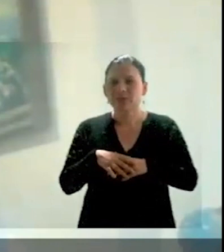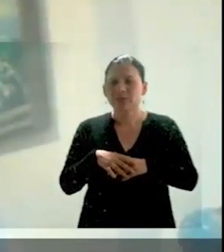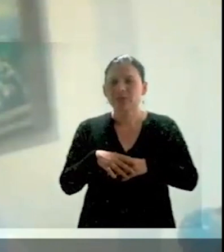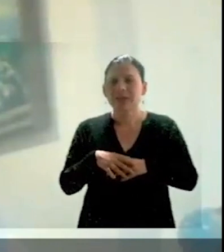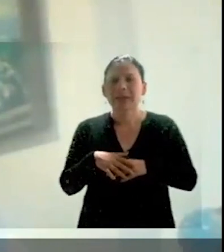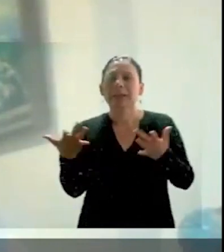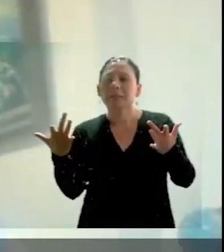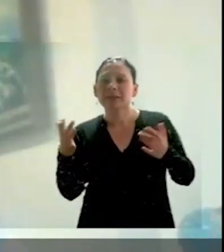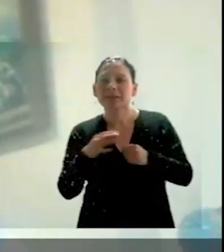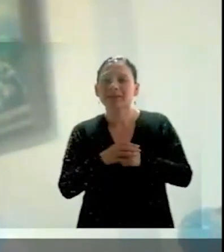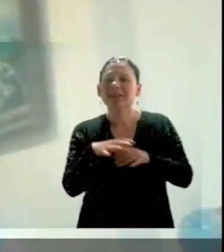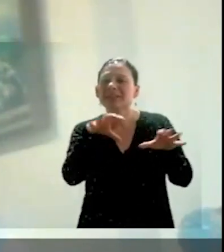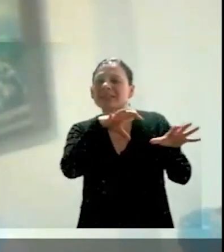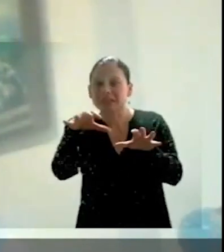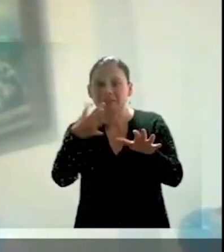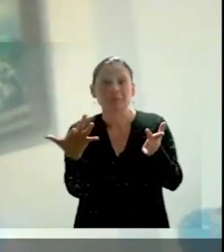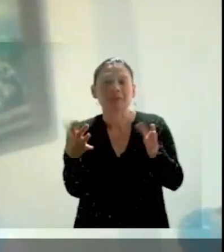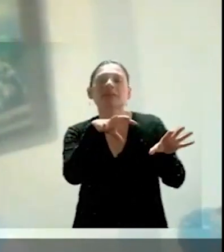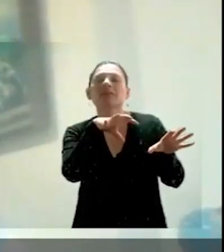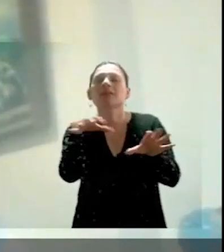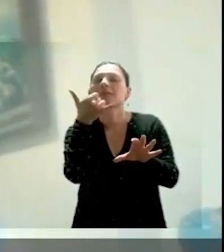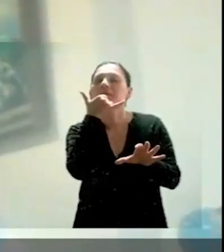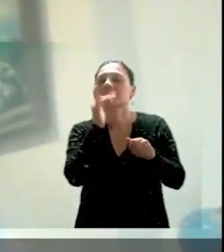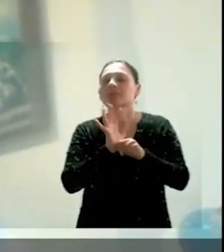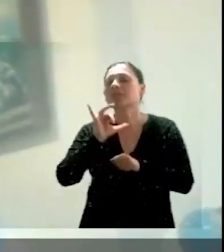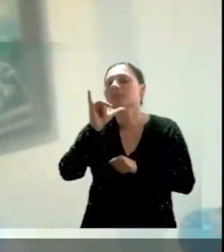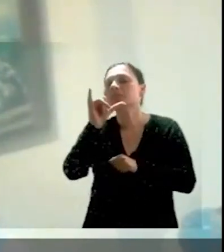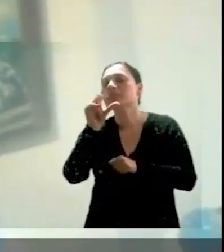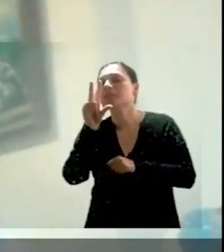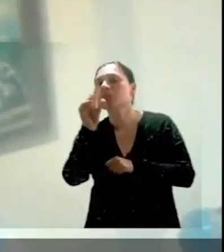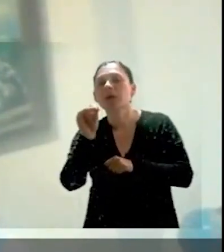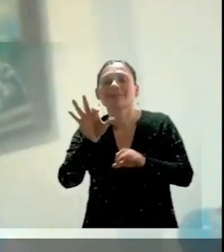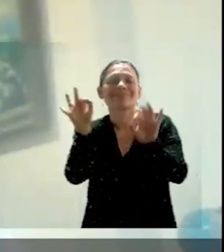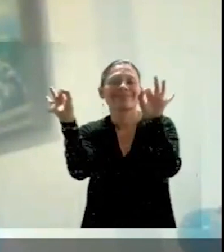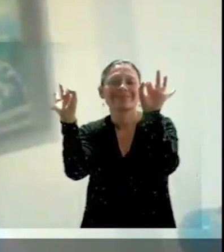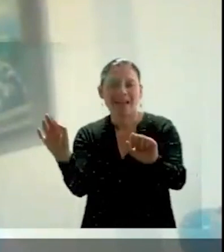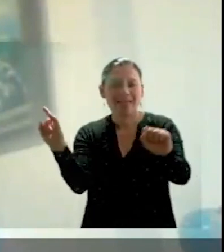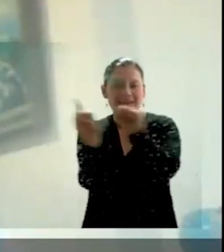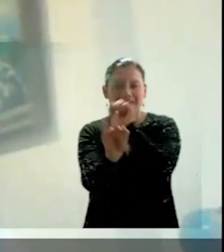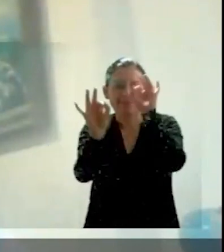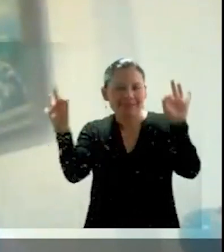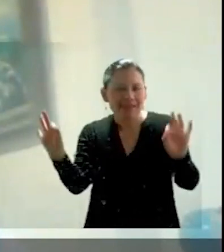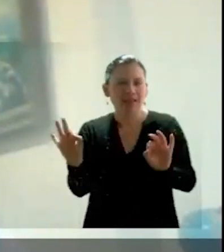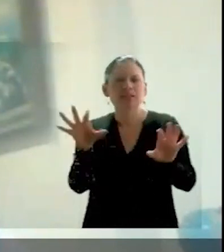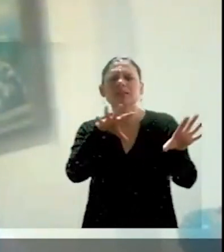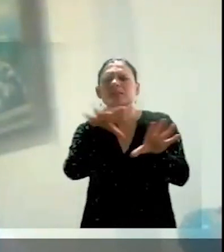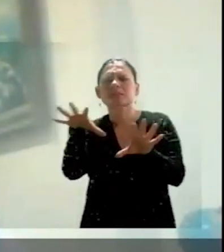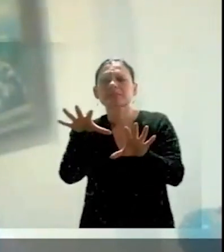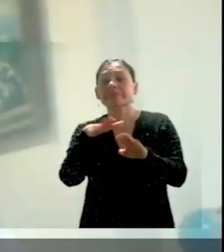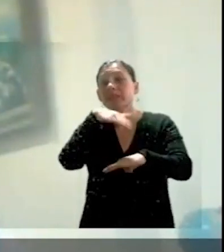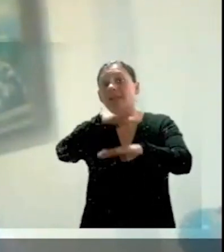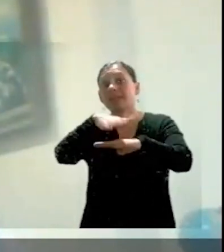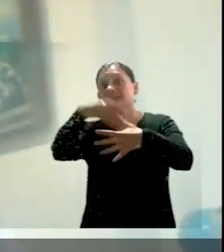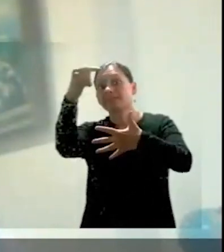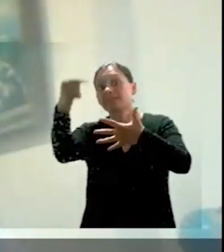y ver qué pasa, ver si de pronto sin sanciones, sin amonestaciones, sin prevenciones,